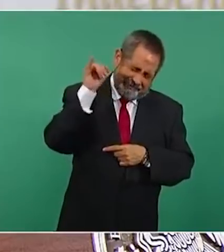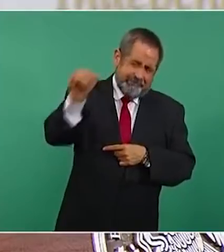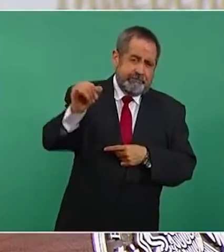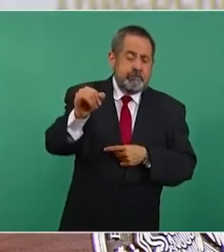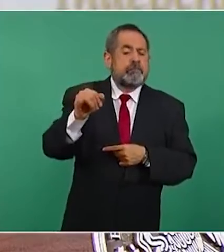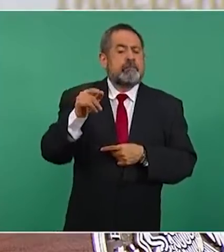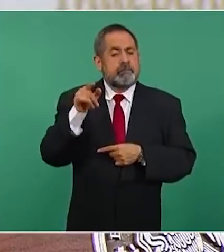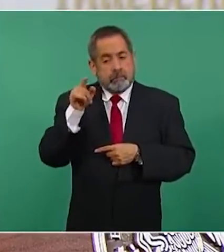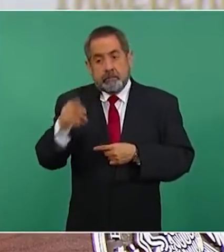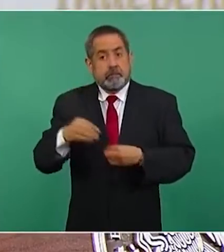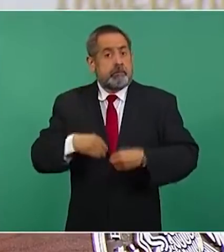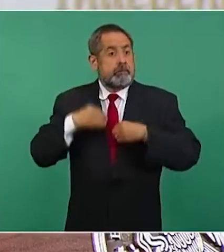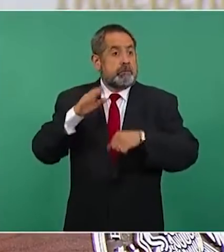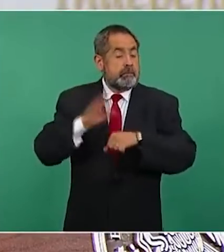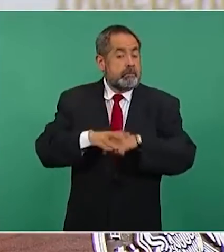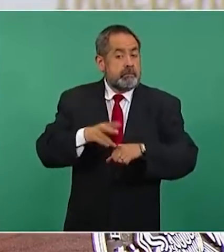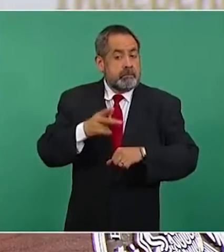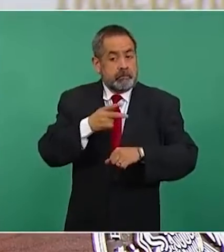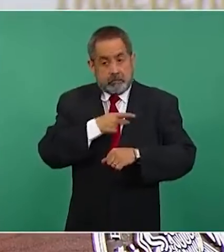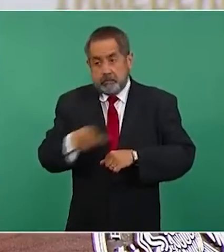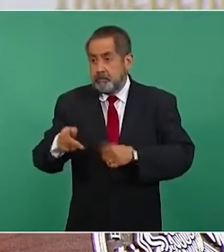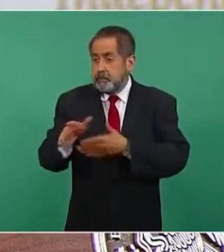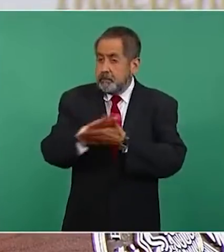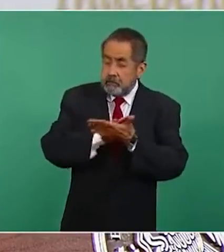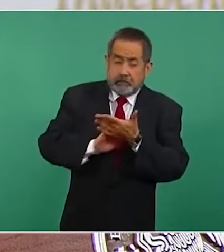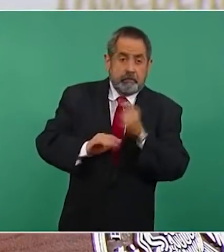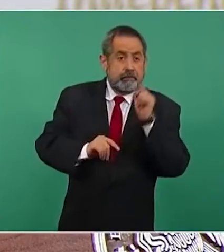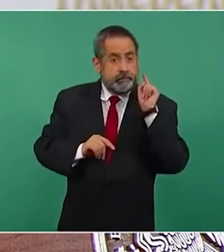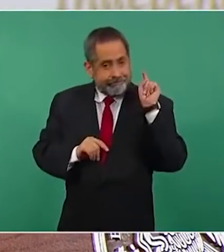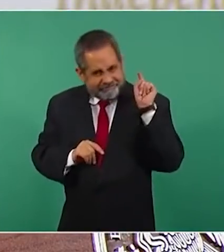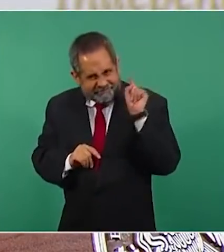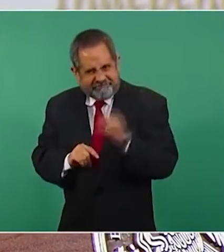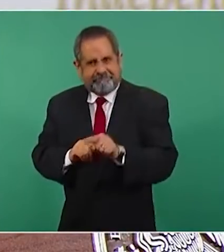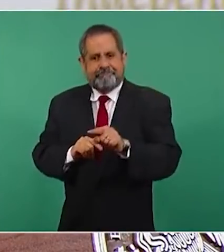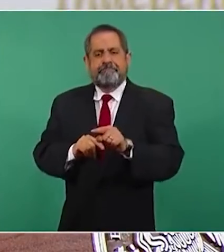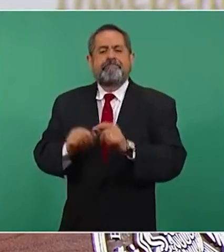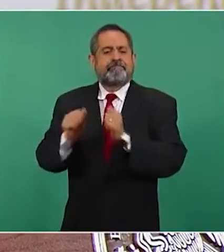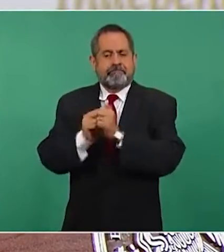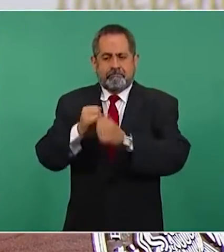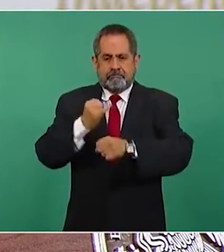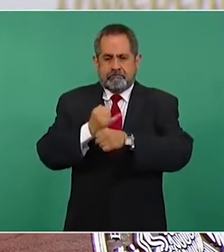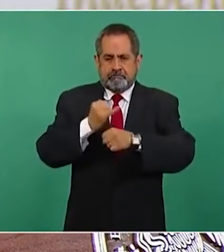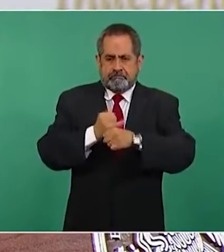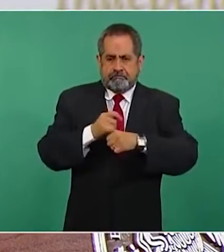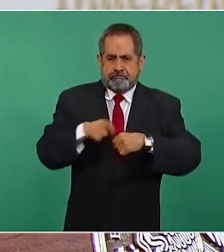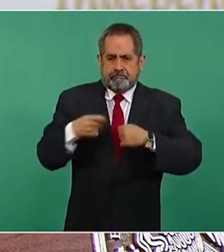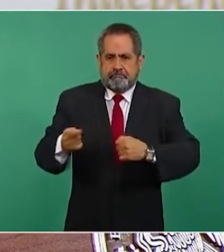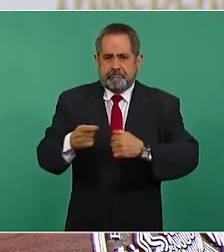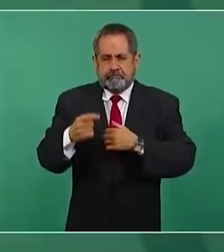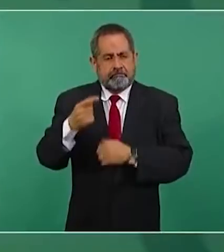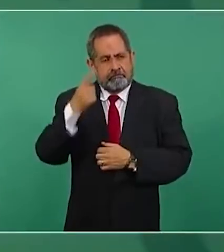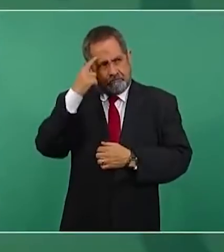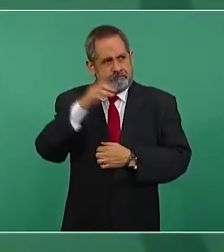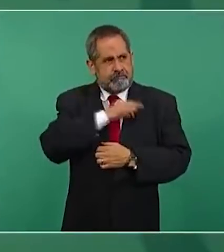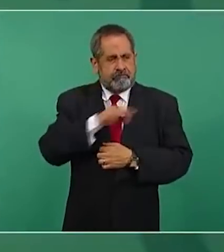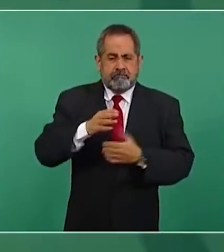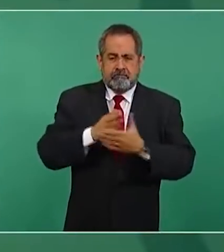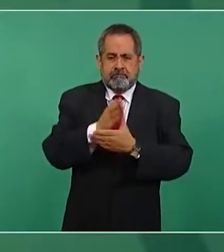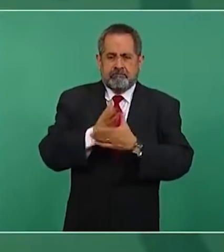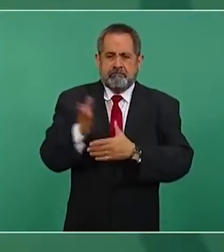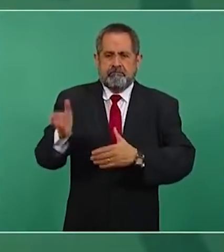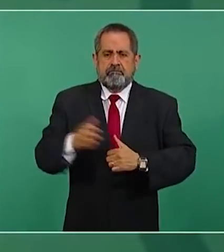la gente más humilde más pobres tengan acceso al internet